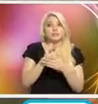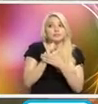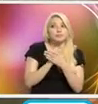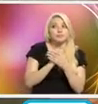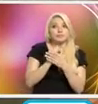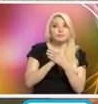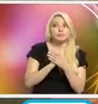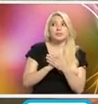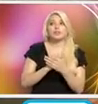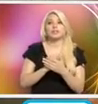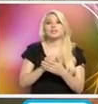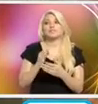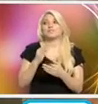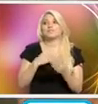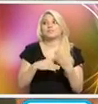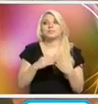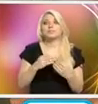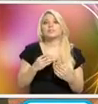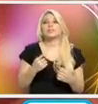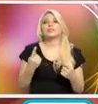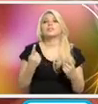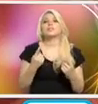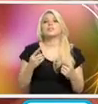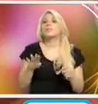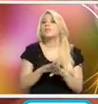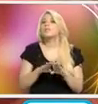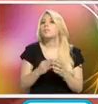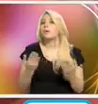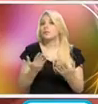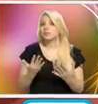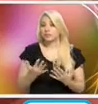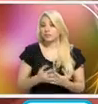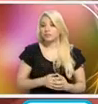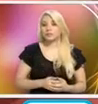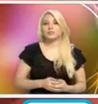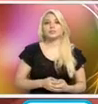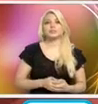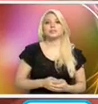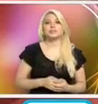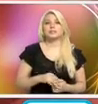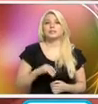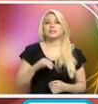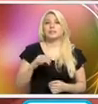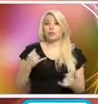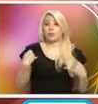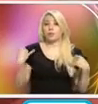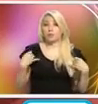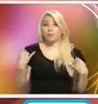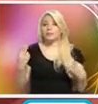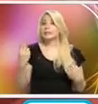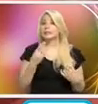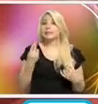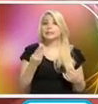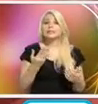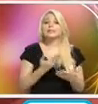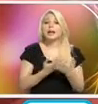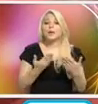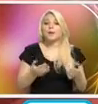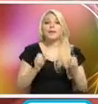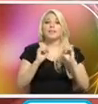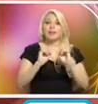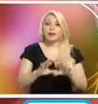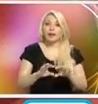estés como Exactamente, padre, ¿no? Entonces, mira, de verdad creo que esta fase de la adolescencia, entre muchos problemas que puede